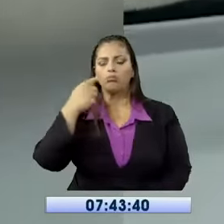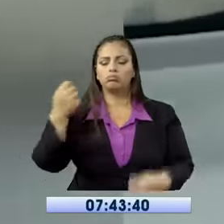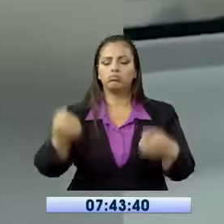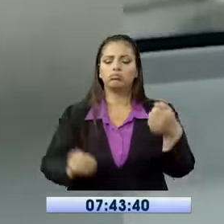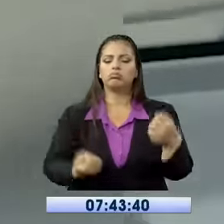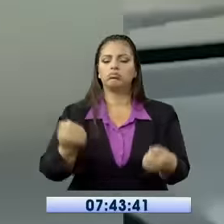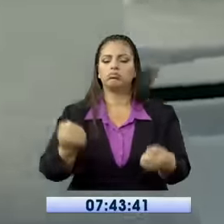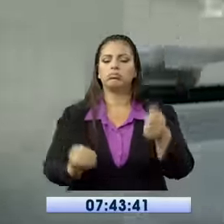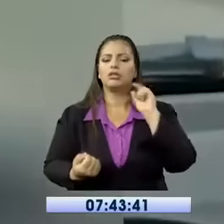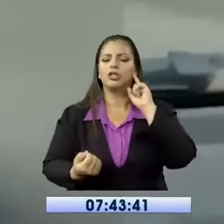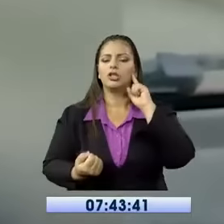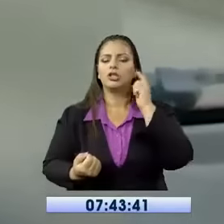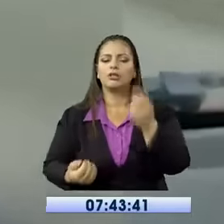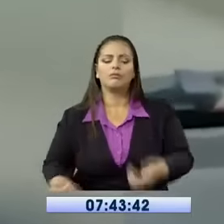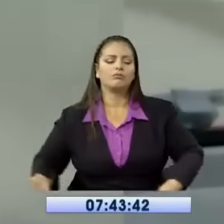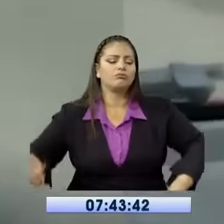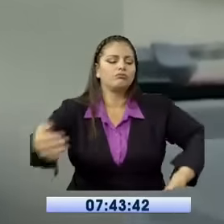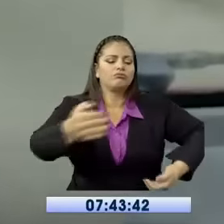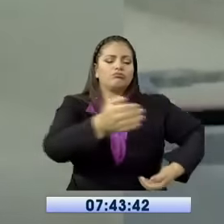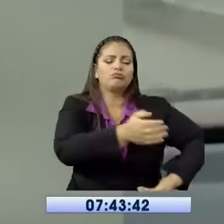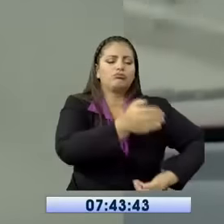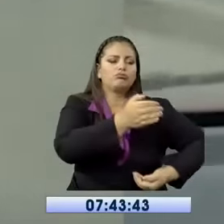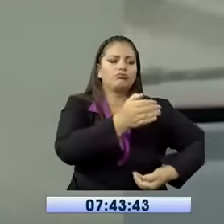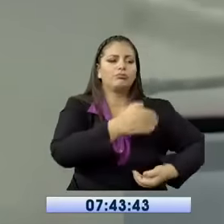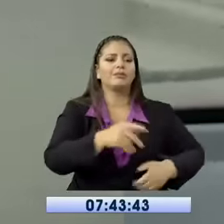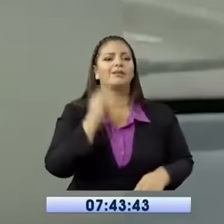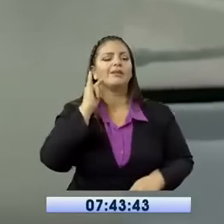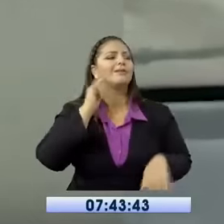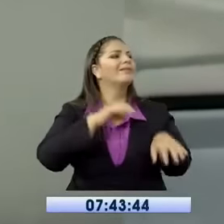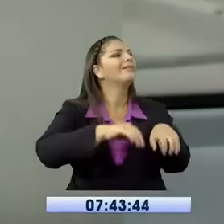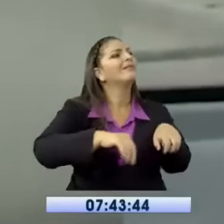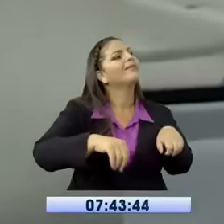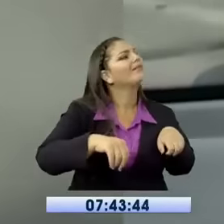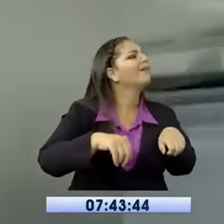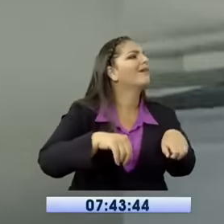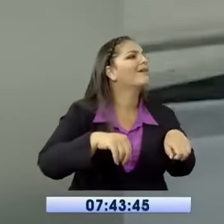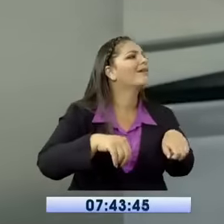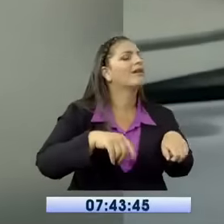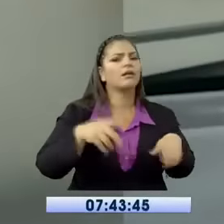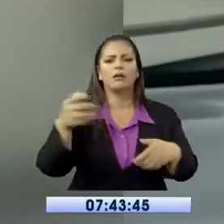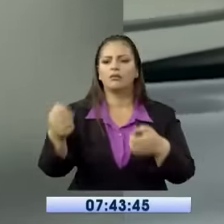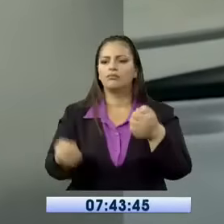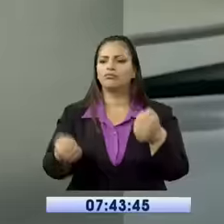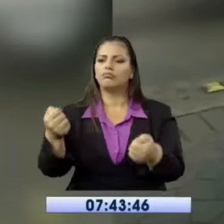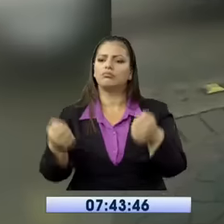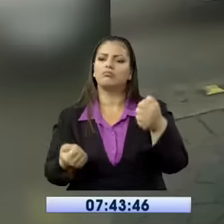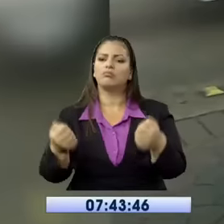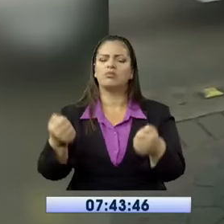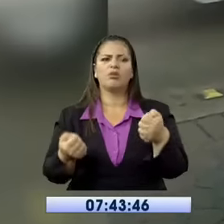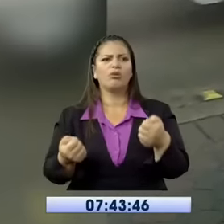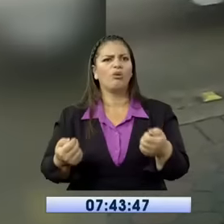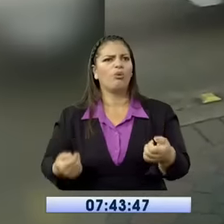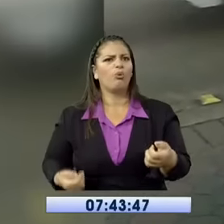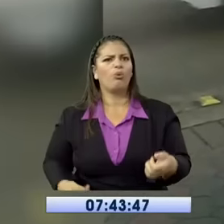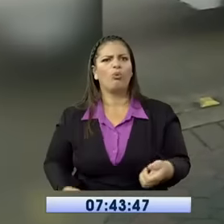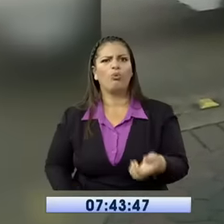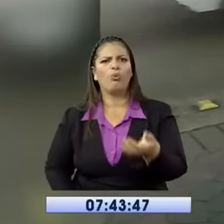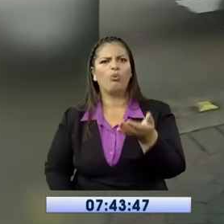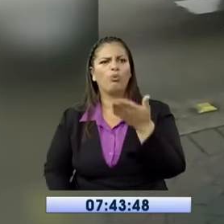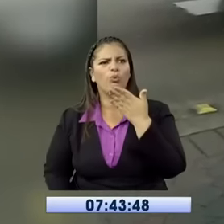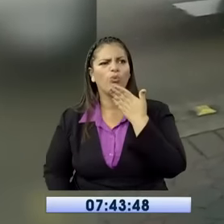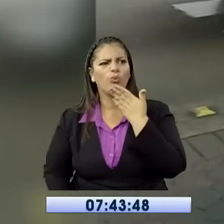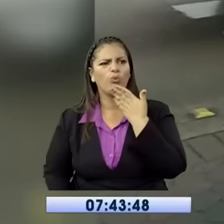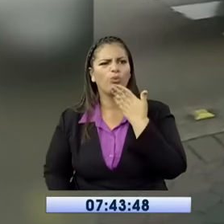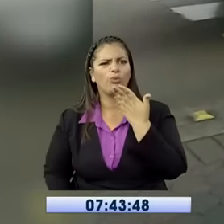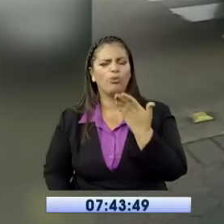del conductor Mira o sea O sea que la sobre las pias exactamente o con la mano izquierda sostenida y manejando solo con la derecha